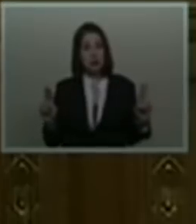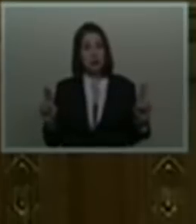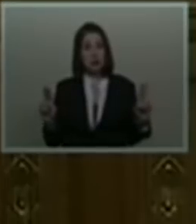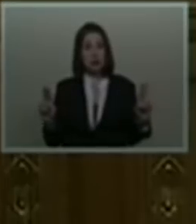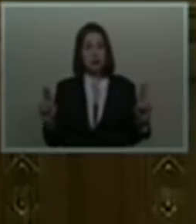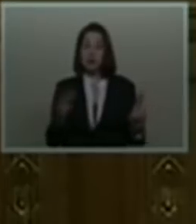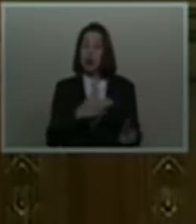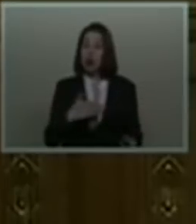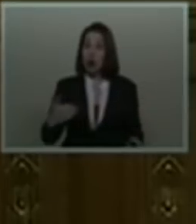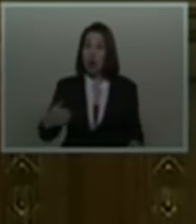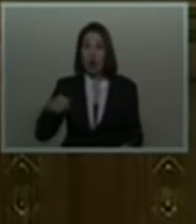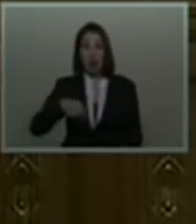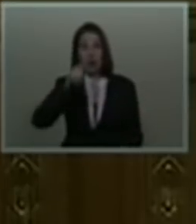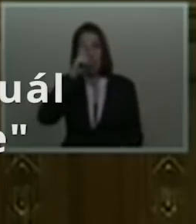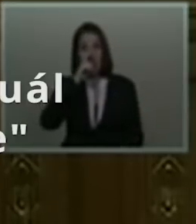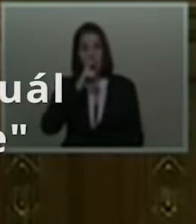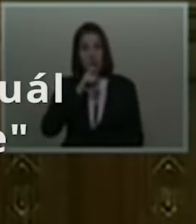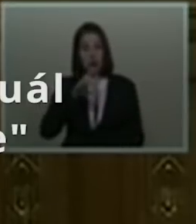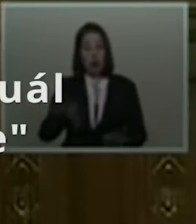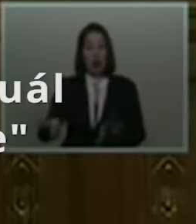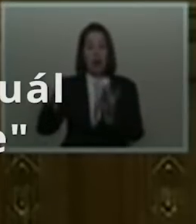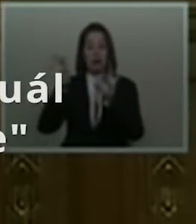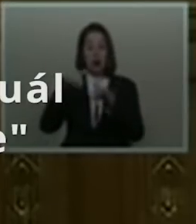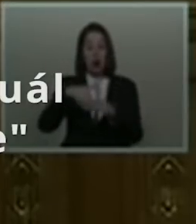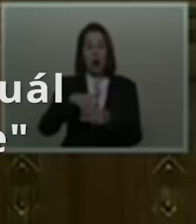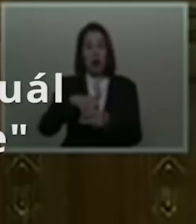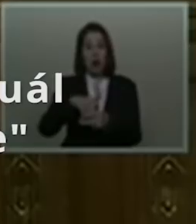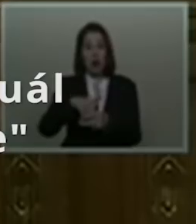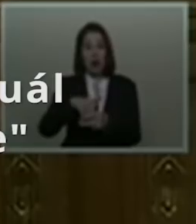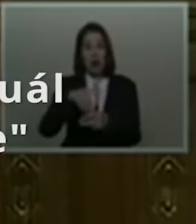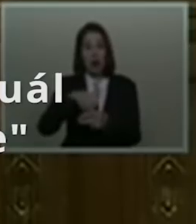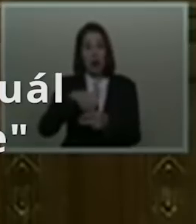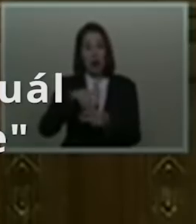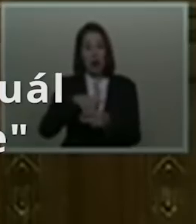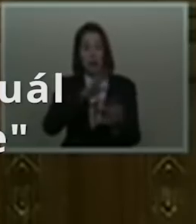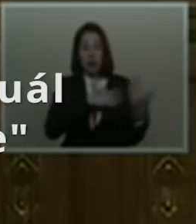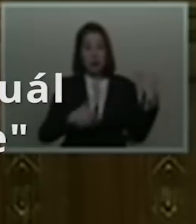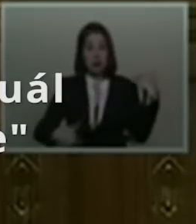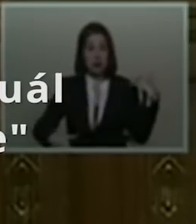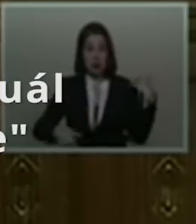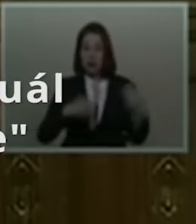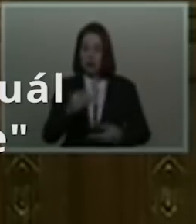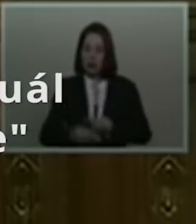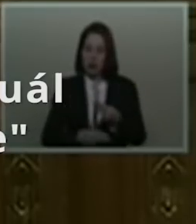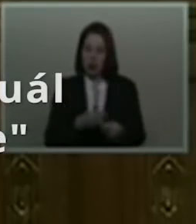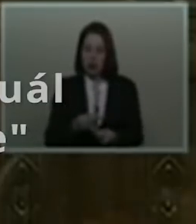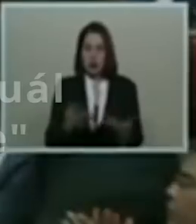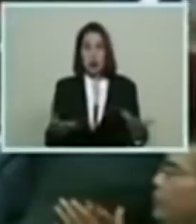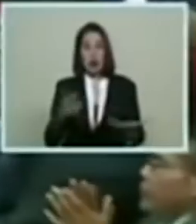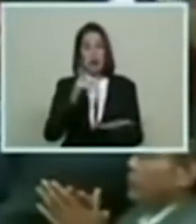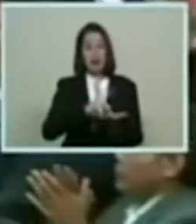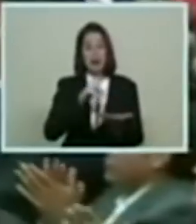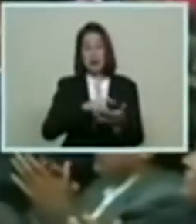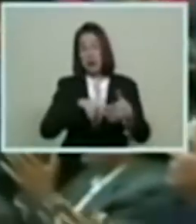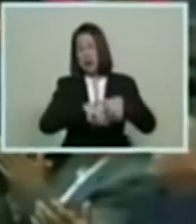Yo quiero que este año haya elecciones presidenciales como va a haber, con la participación